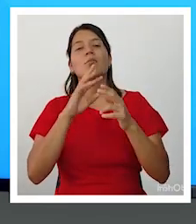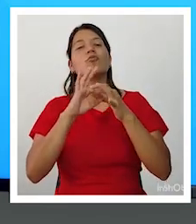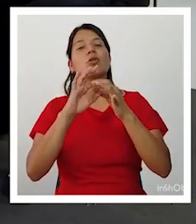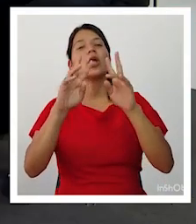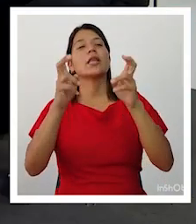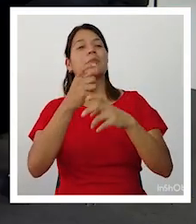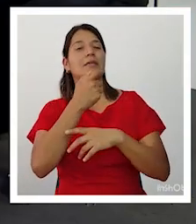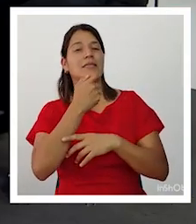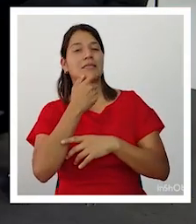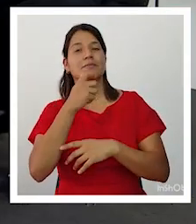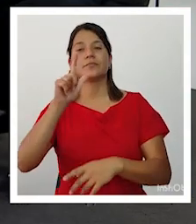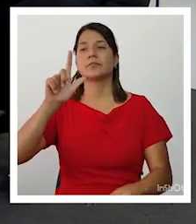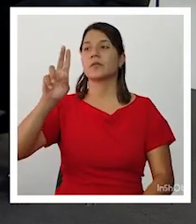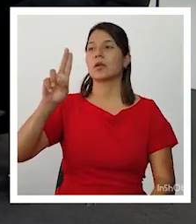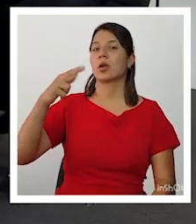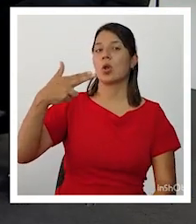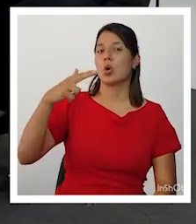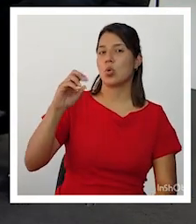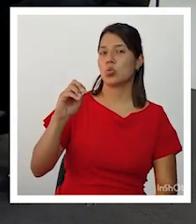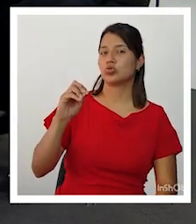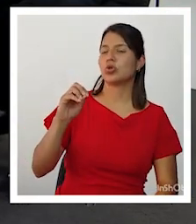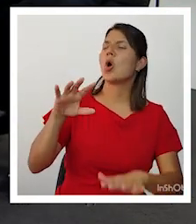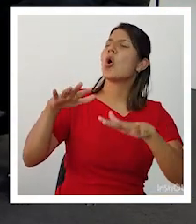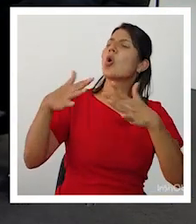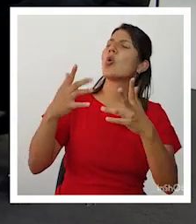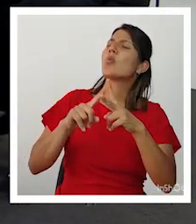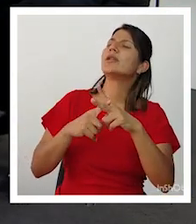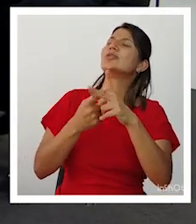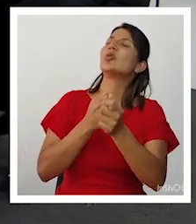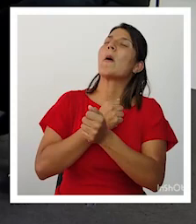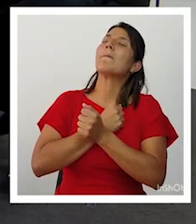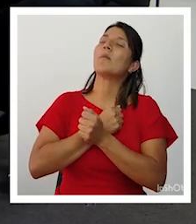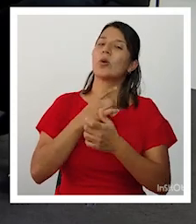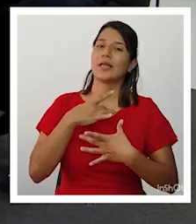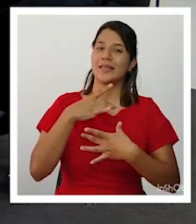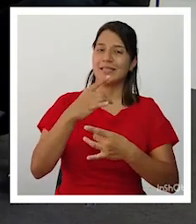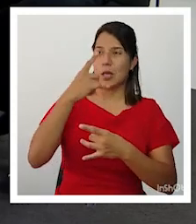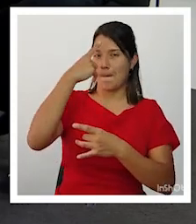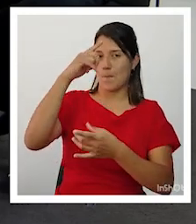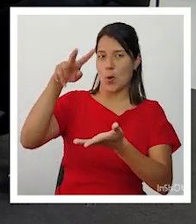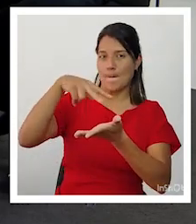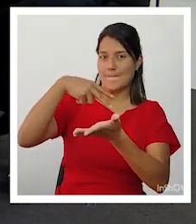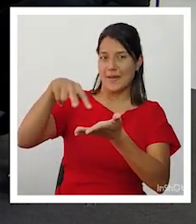Lucho, ¿cómo surgió ese amor, ese interés por el baile?